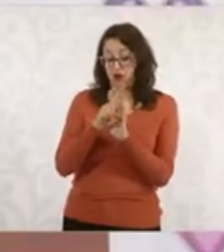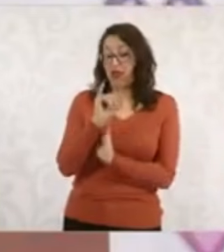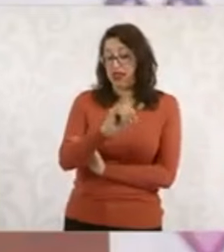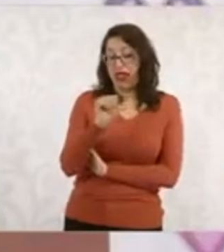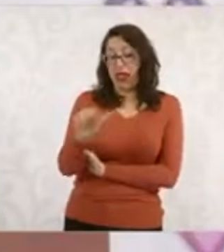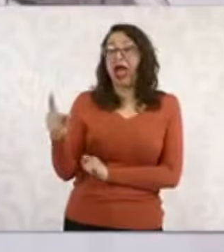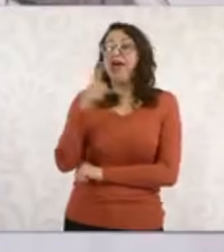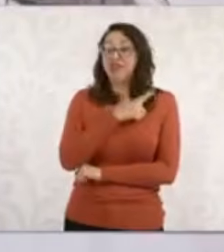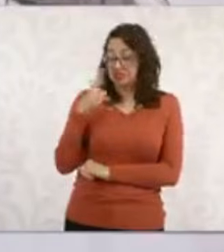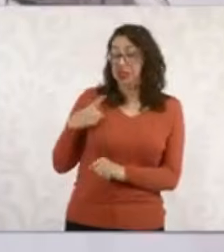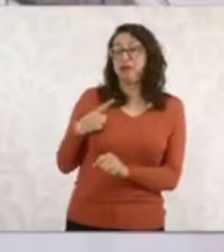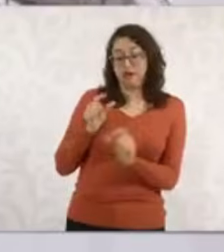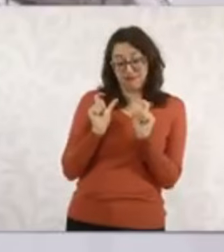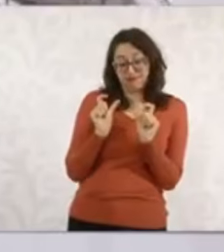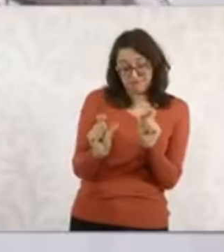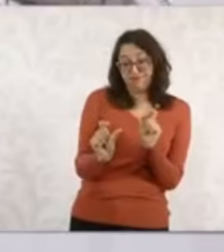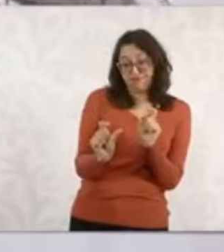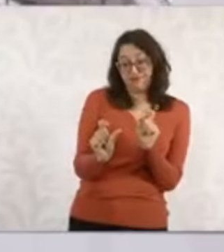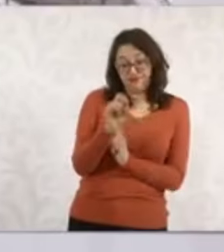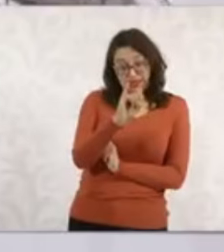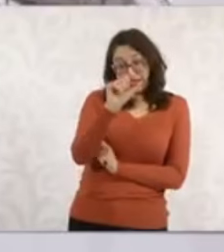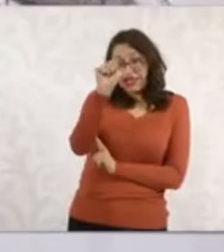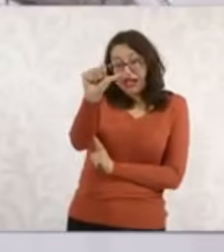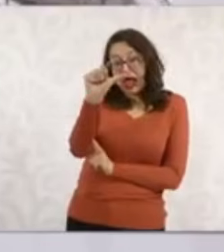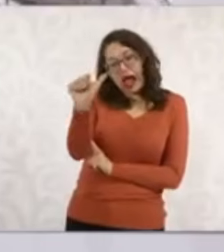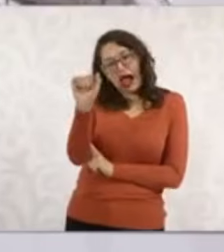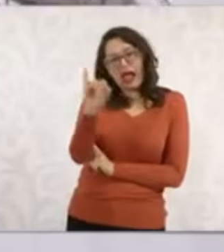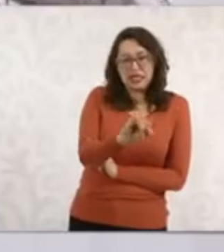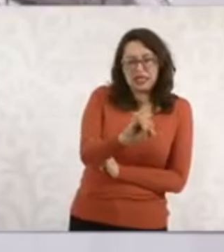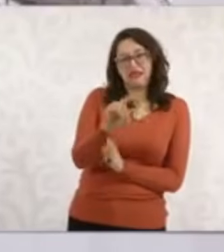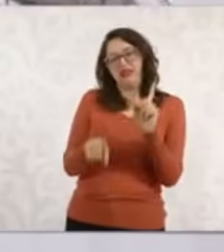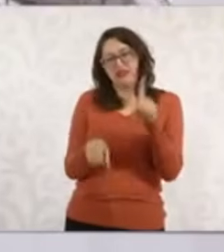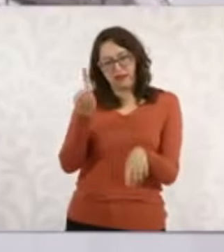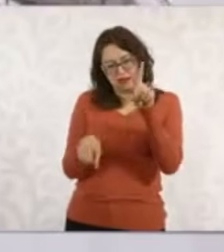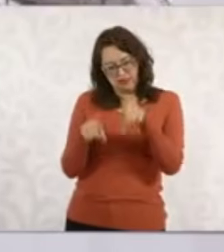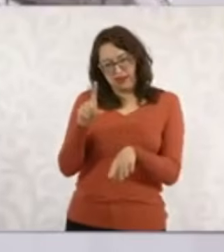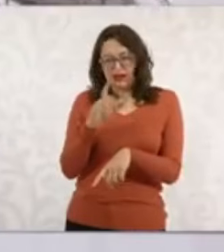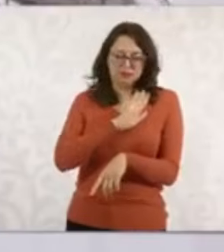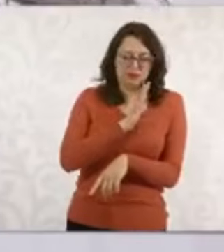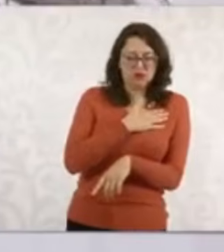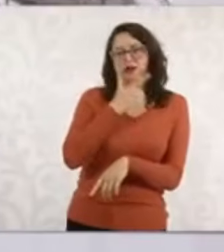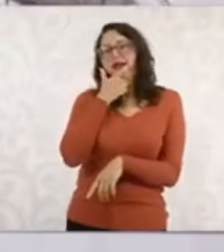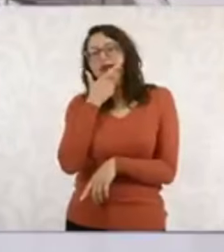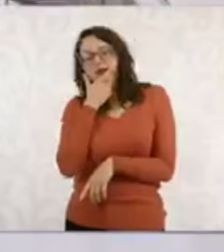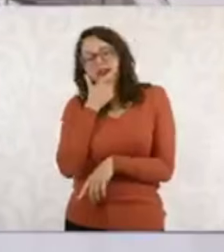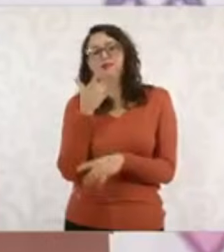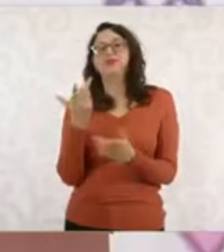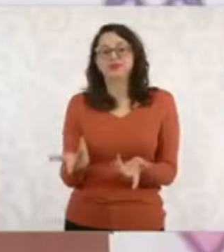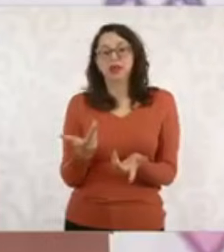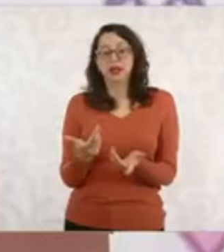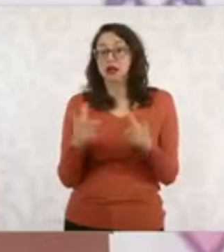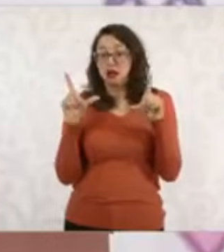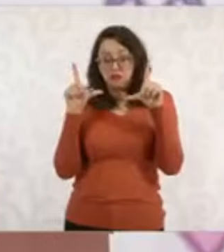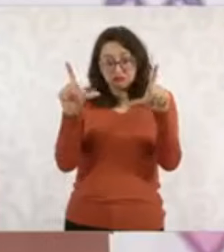tienen que tener las letras IA o AI, dependiendo si es en inglés o en español. En este caso